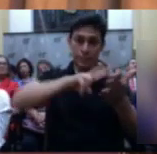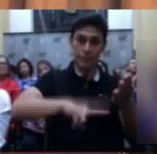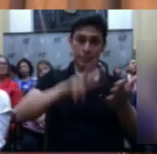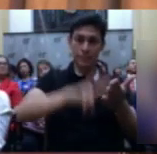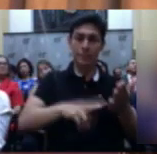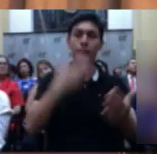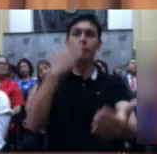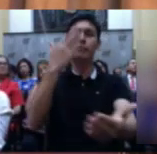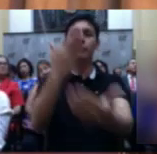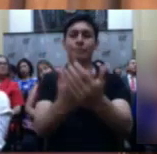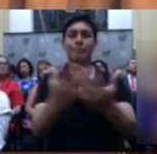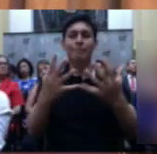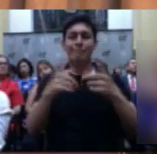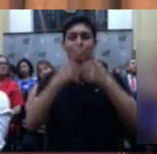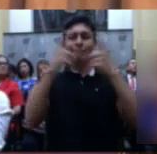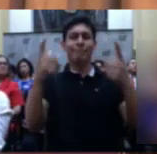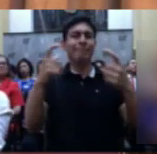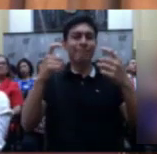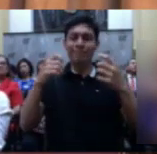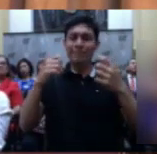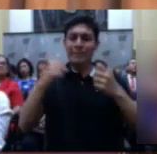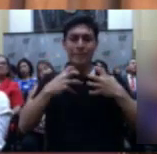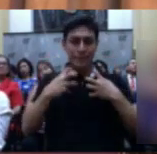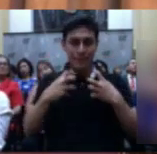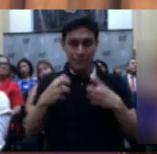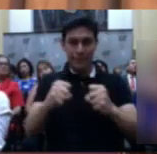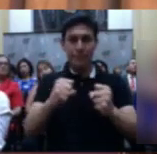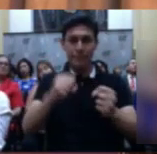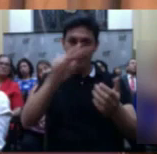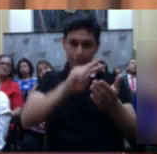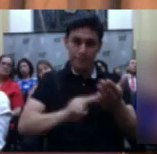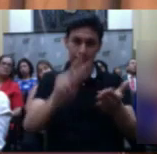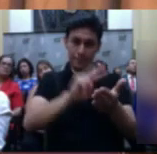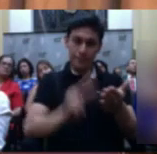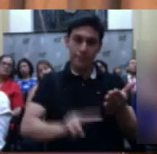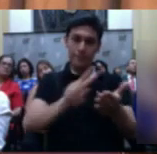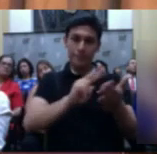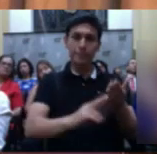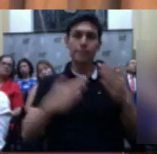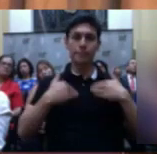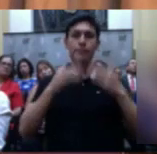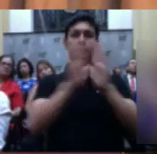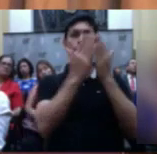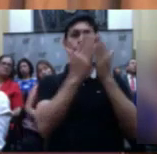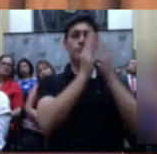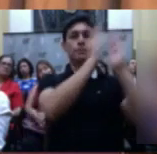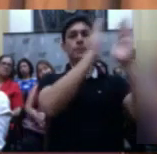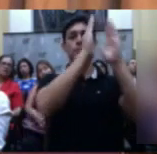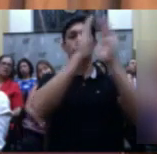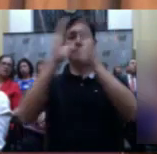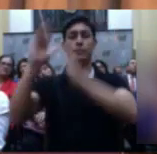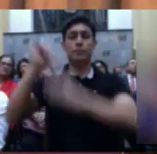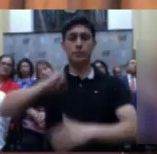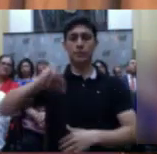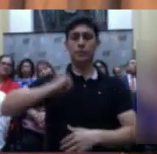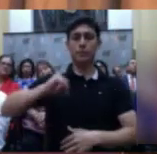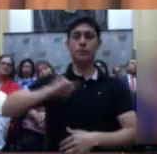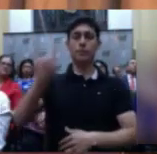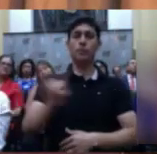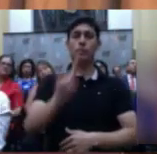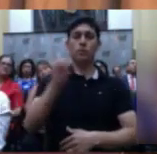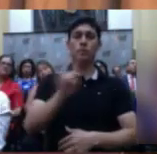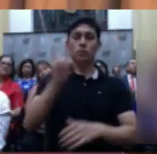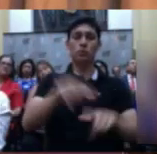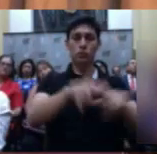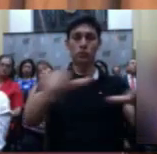gran esfuerzo de promoción de la lectura que venimos realizando a través de nuestras bibliotecas municipales y el uso de los espacios